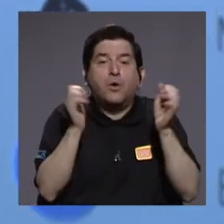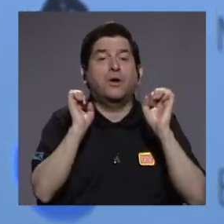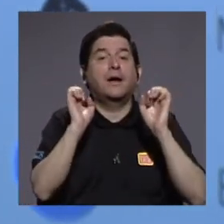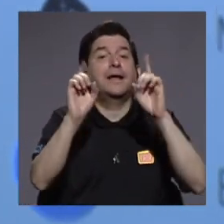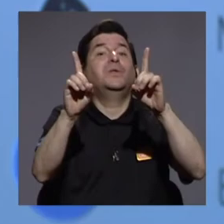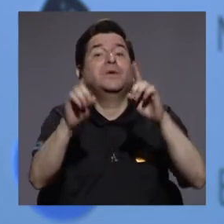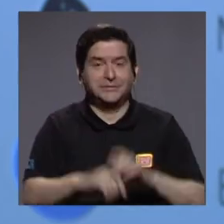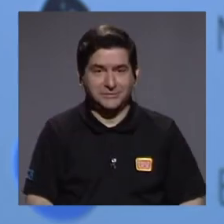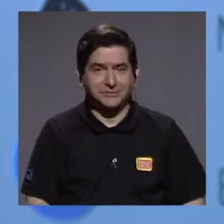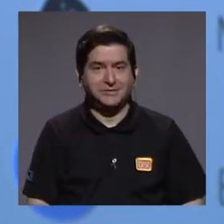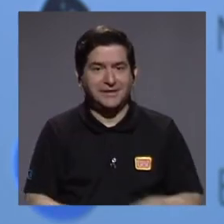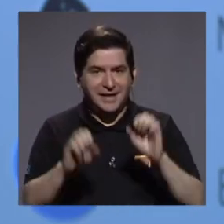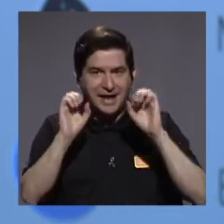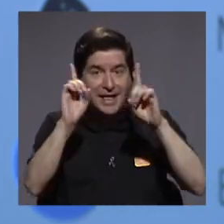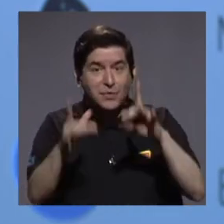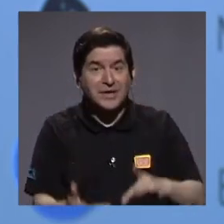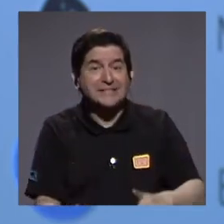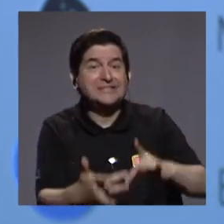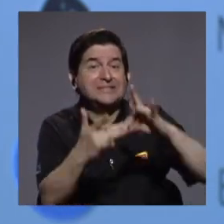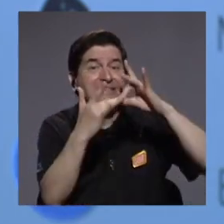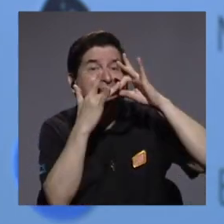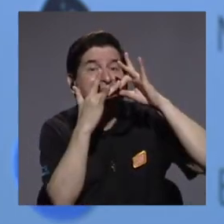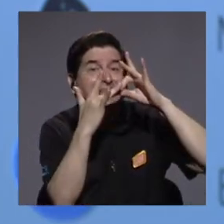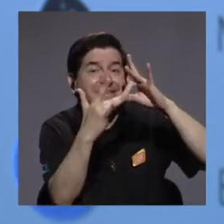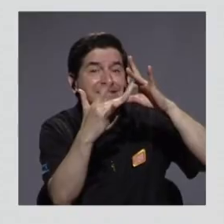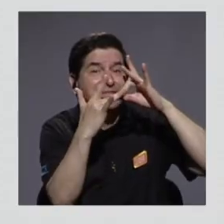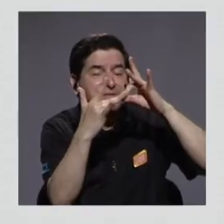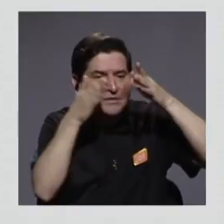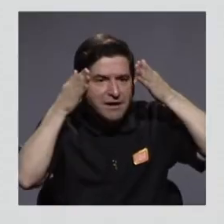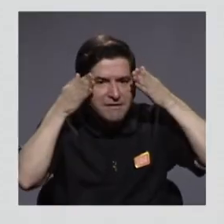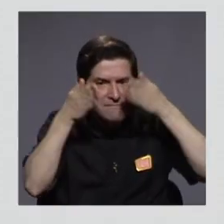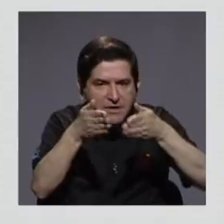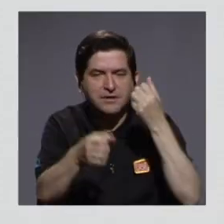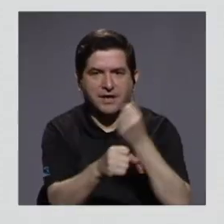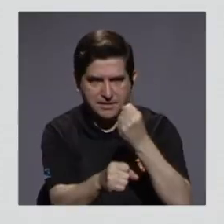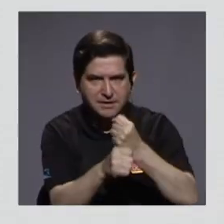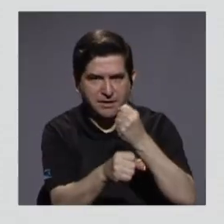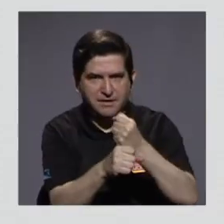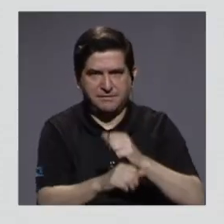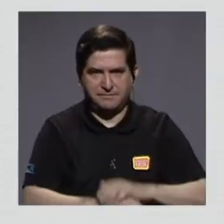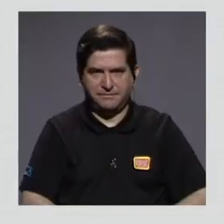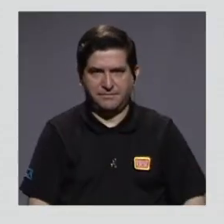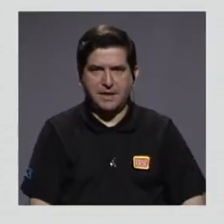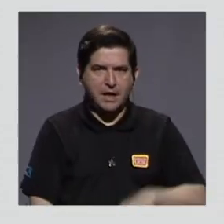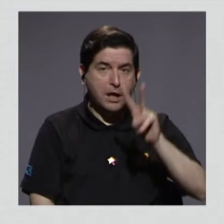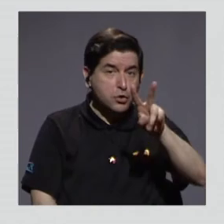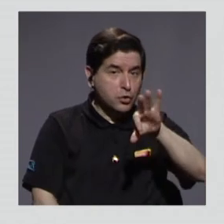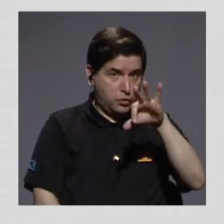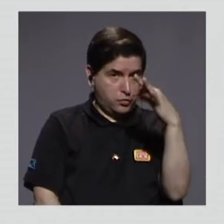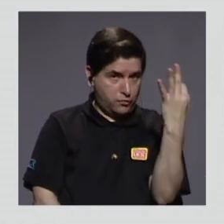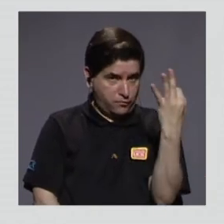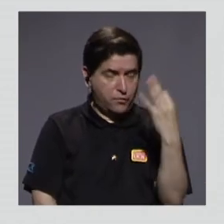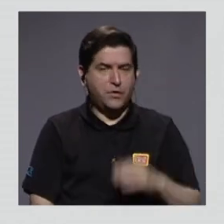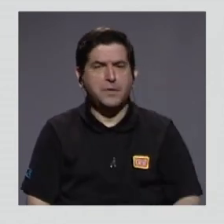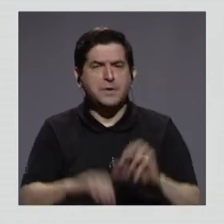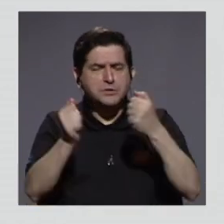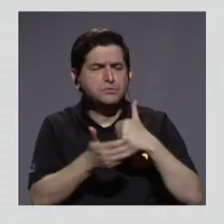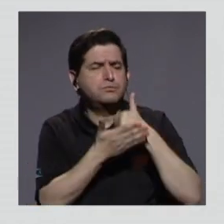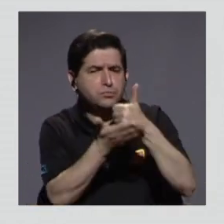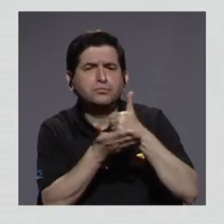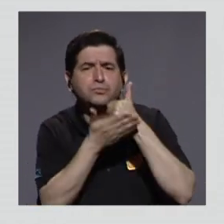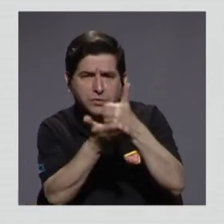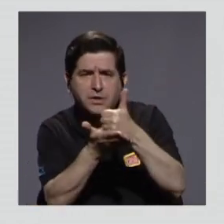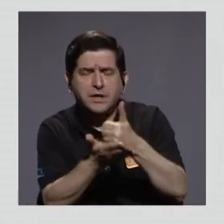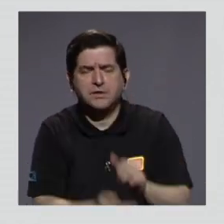educación especialmente enfocada hacia el trabajo hay dos formas de contribuir más